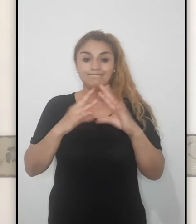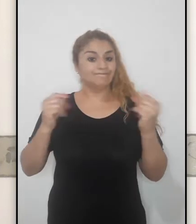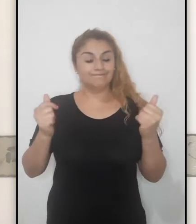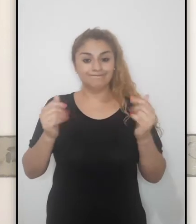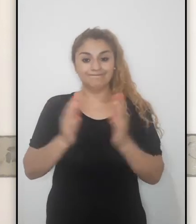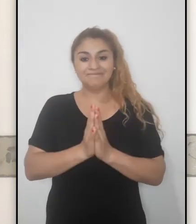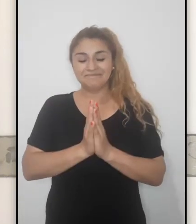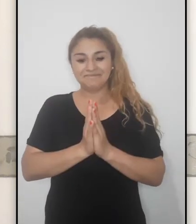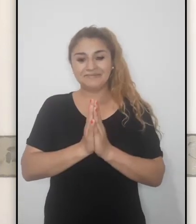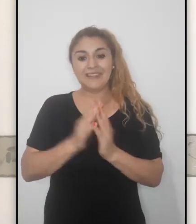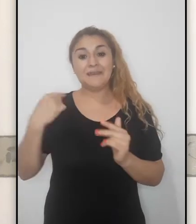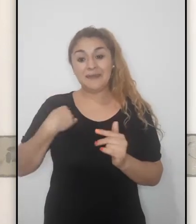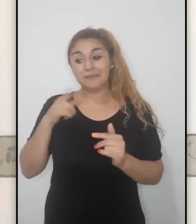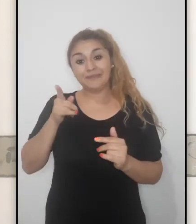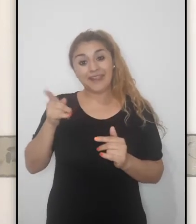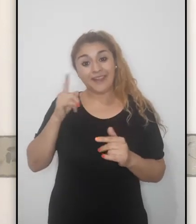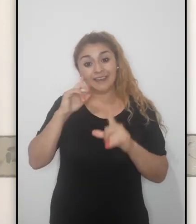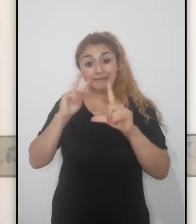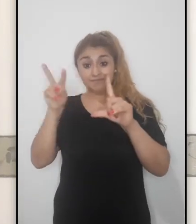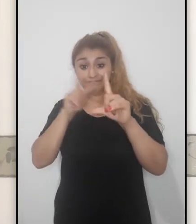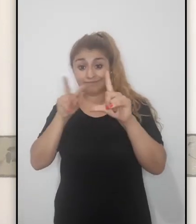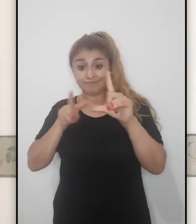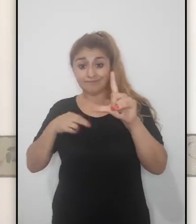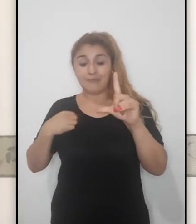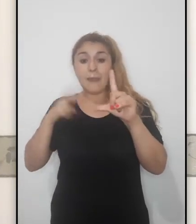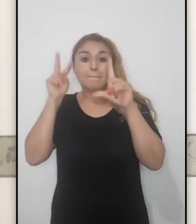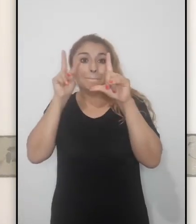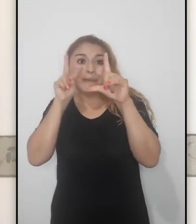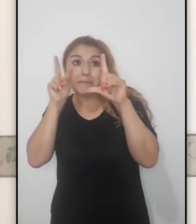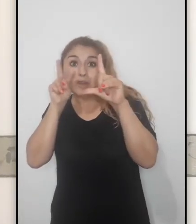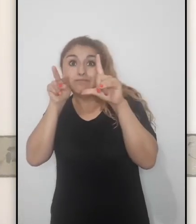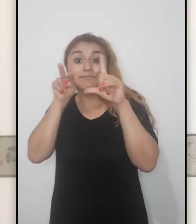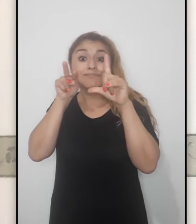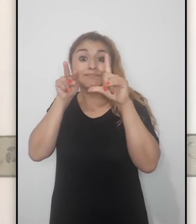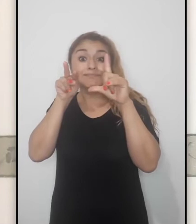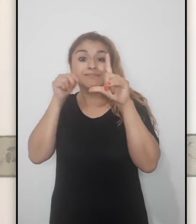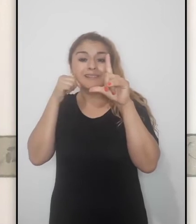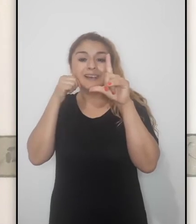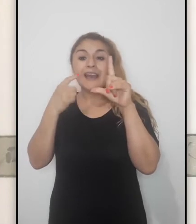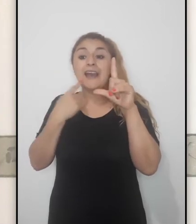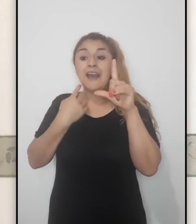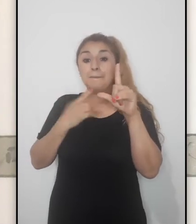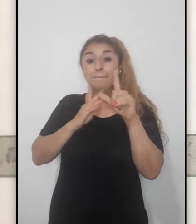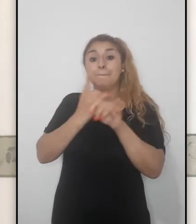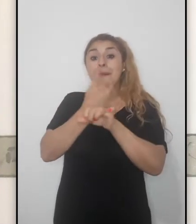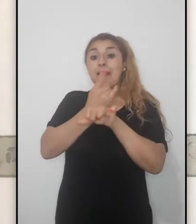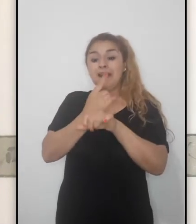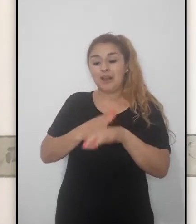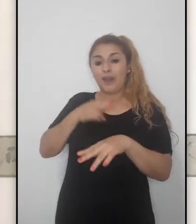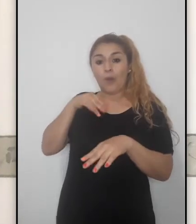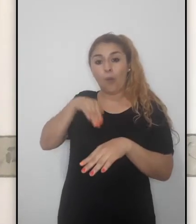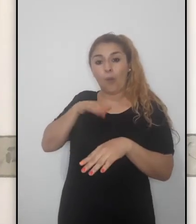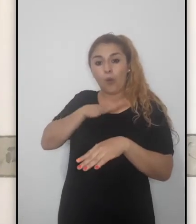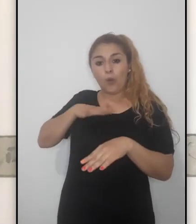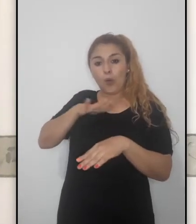bien según lo que vimos sea que vean la imagen desde una perspectiva un ángulo